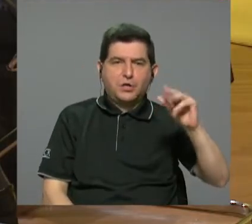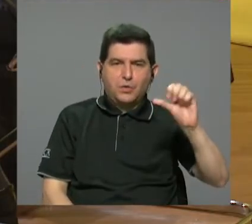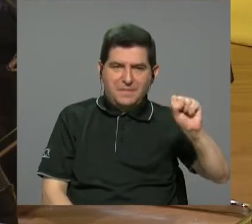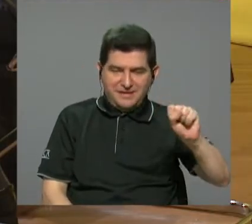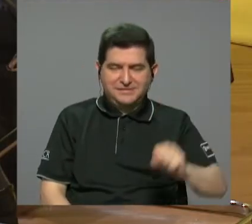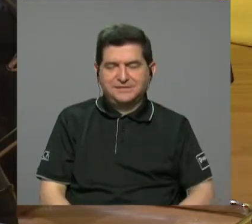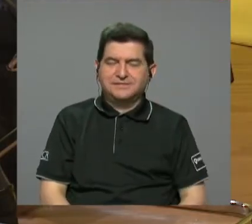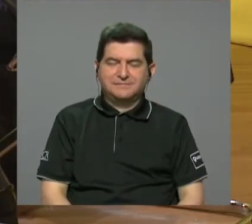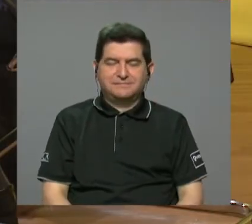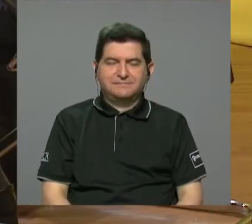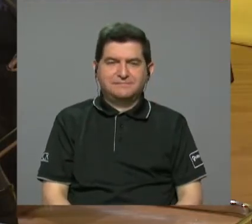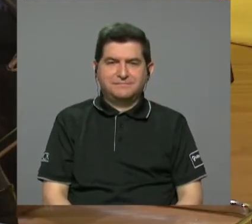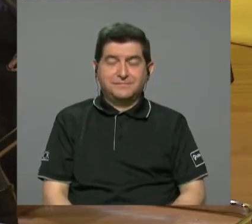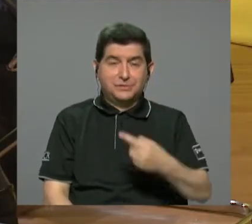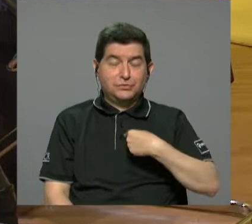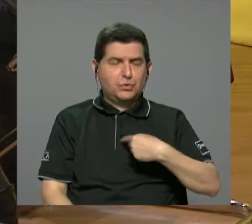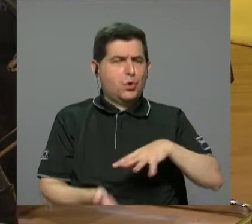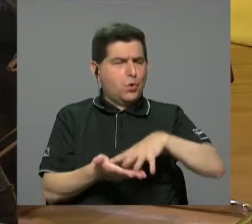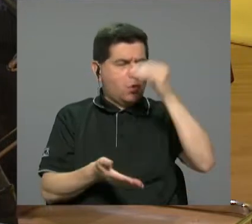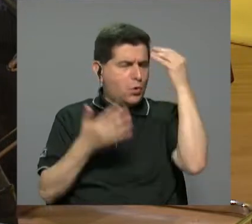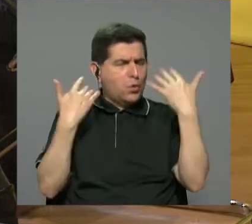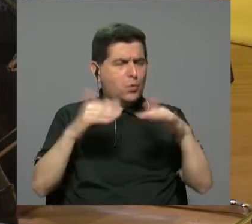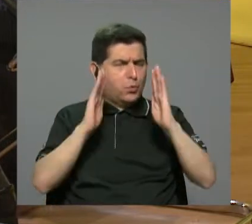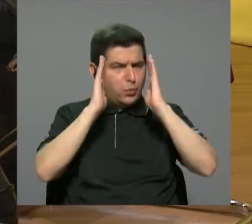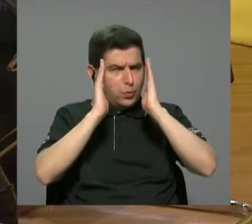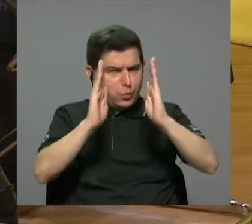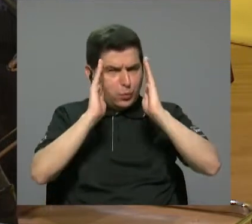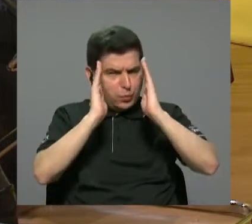Yo aprendo mucho escuchándolo.